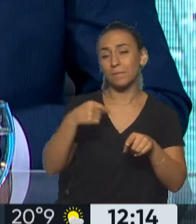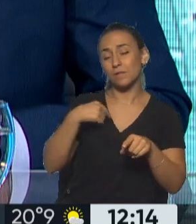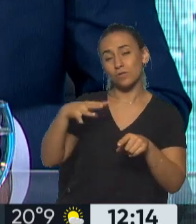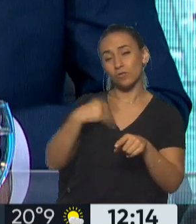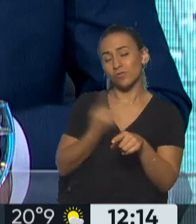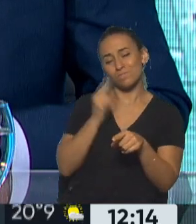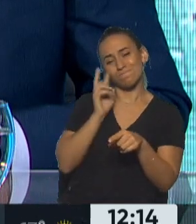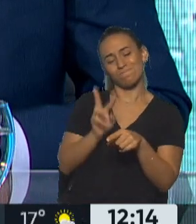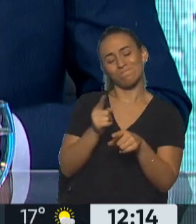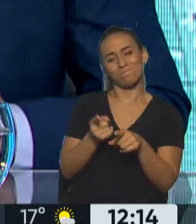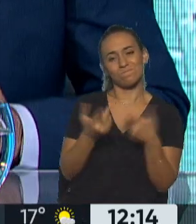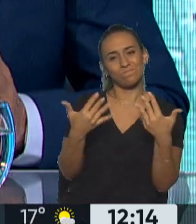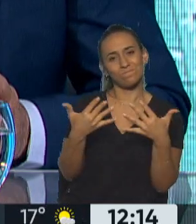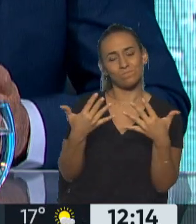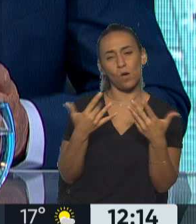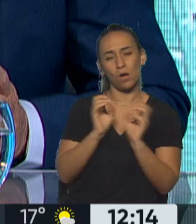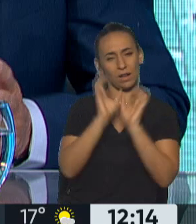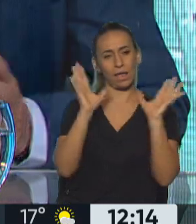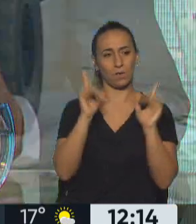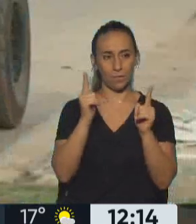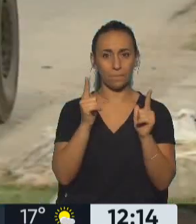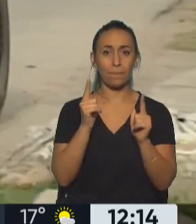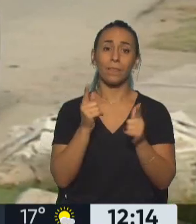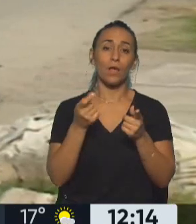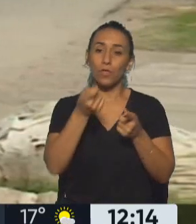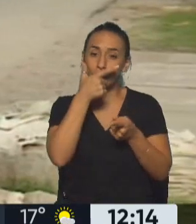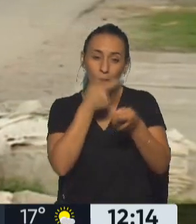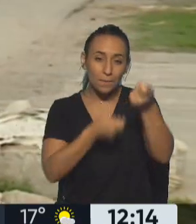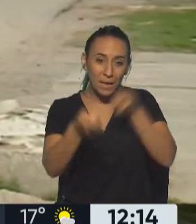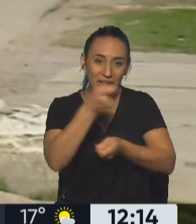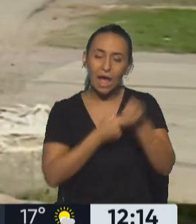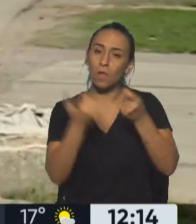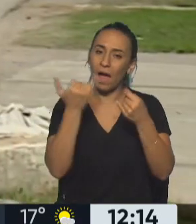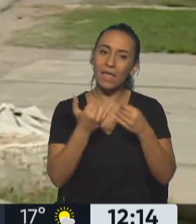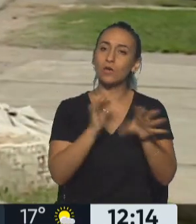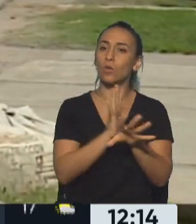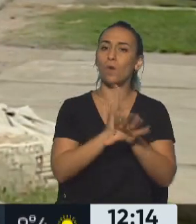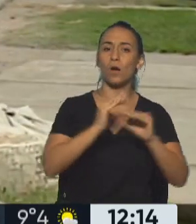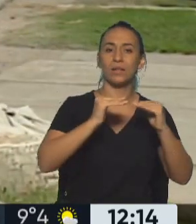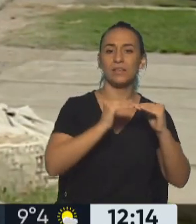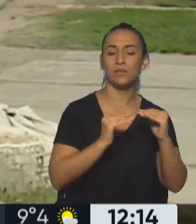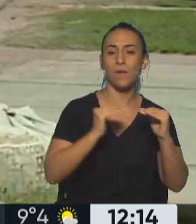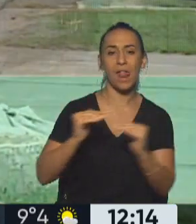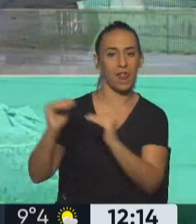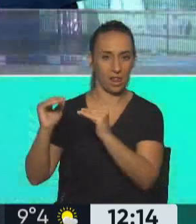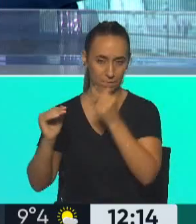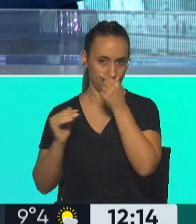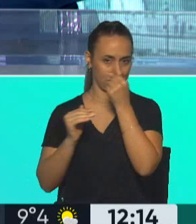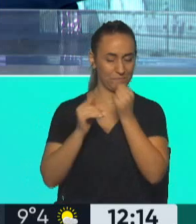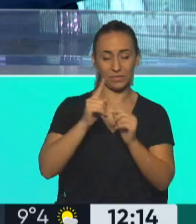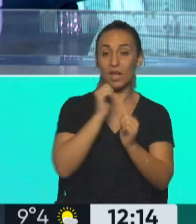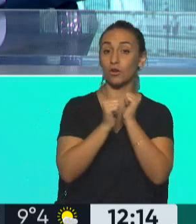claridad. El mercado prohibido de drogas tiene distintos niveles. El problema en Rosario no es un